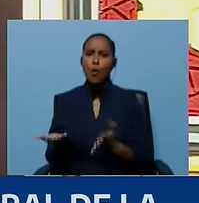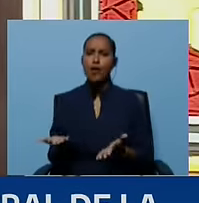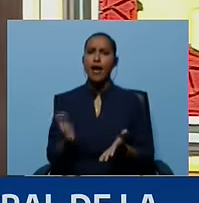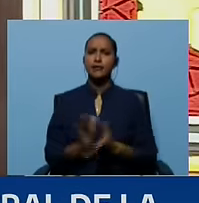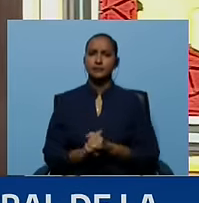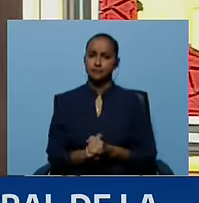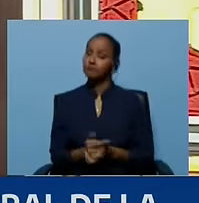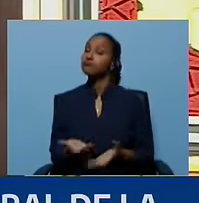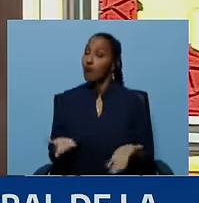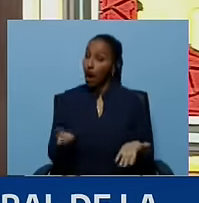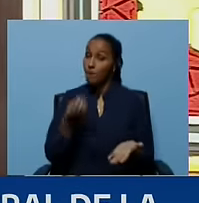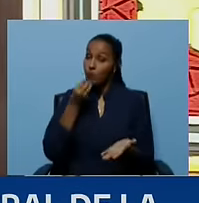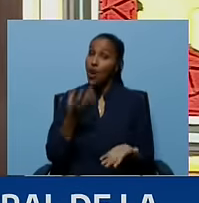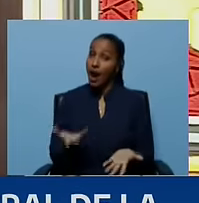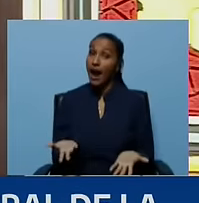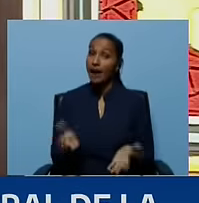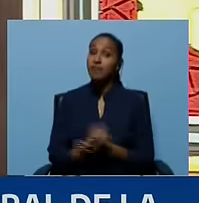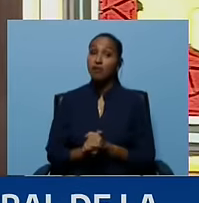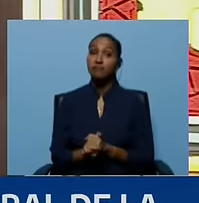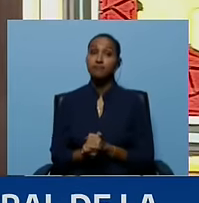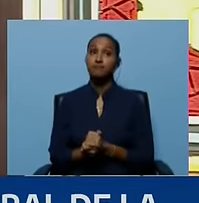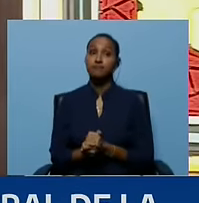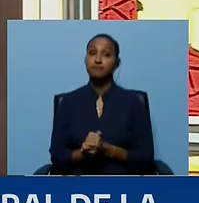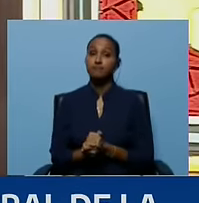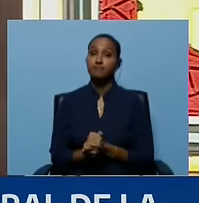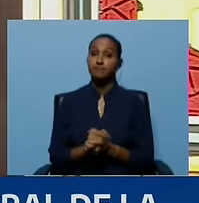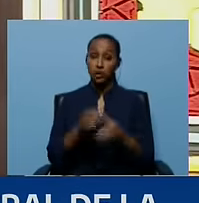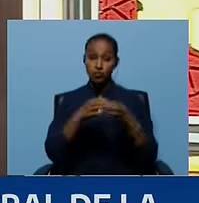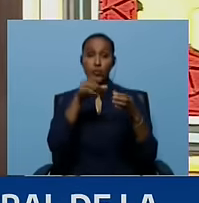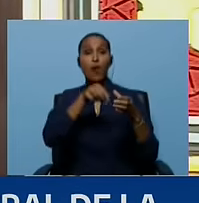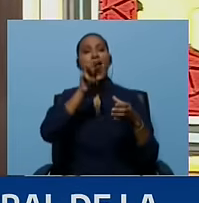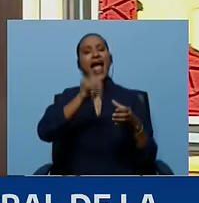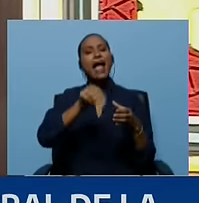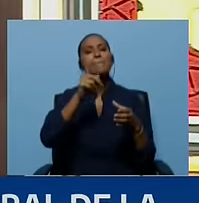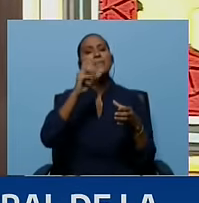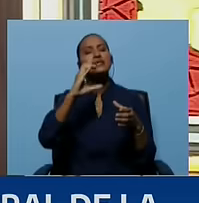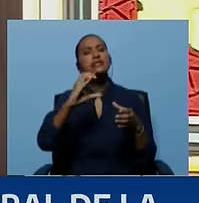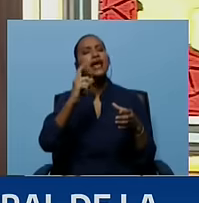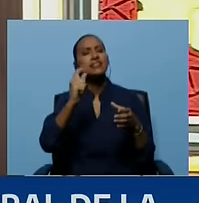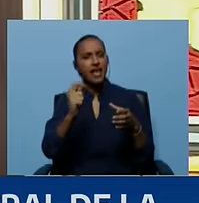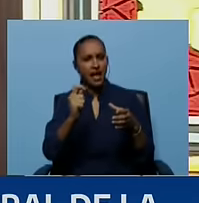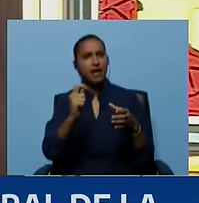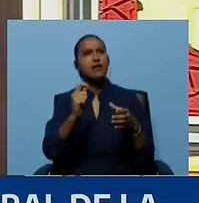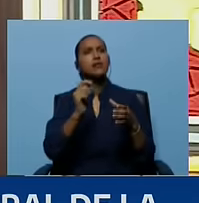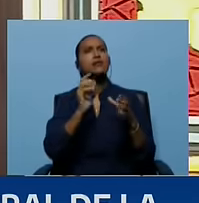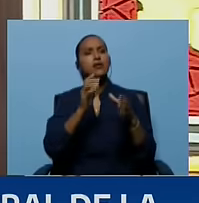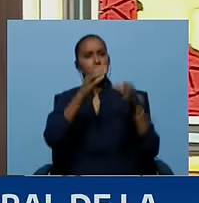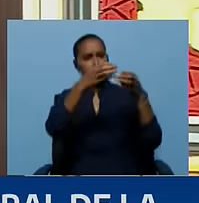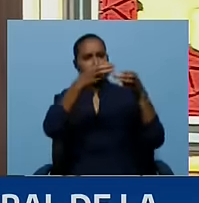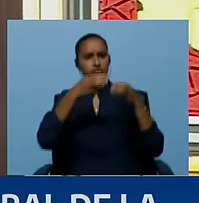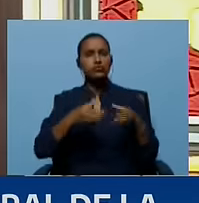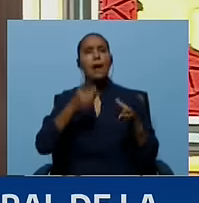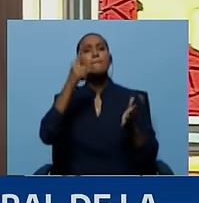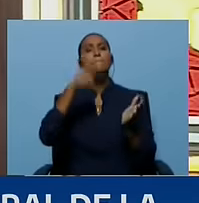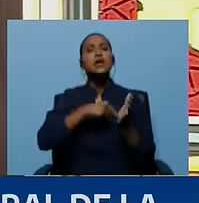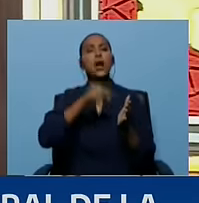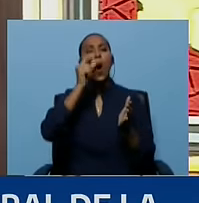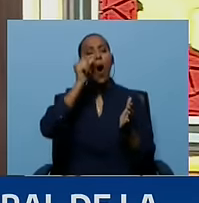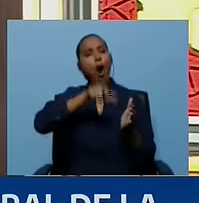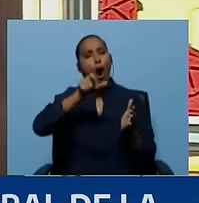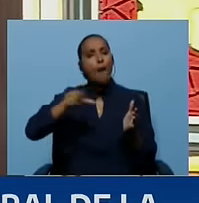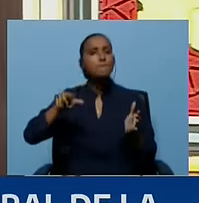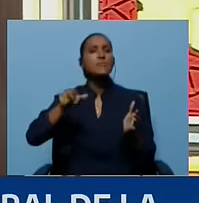Ah, bueno. MST, mándame una brigada de 1000 hombres y mujeres de